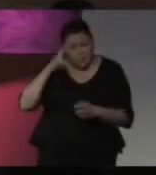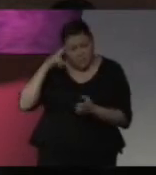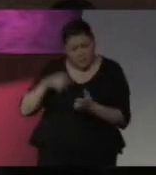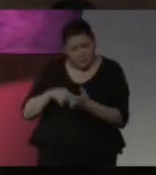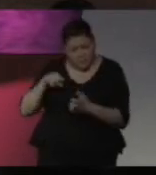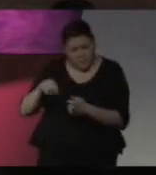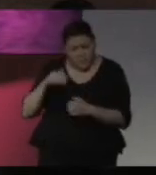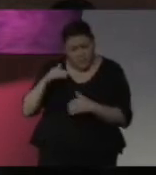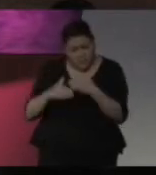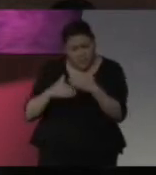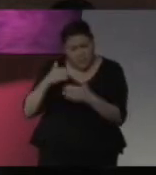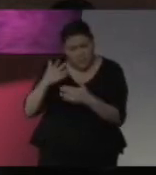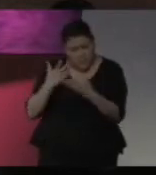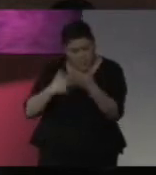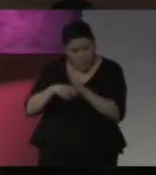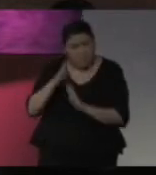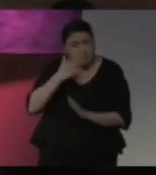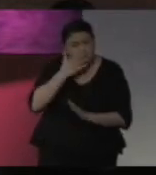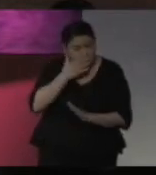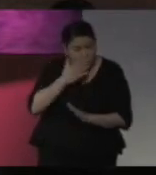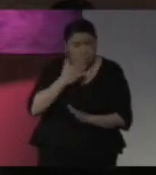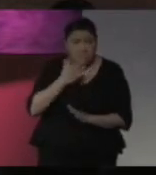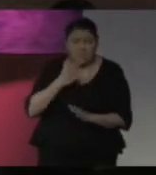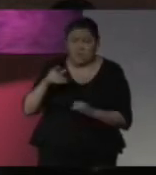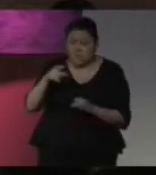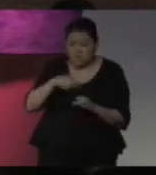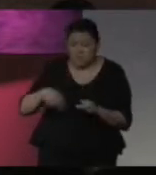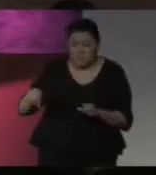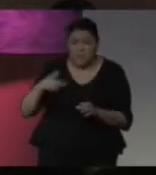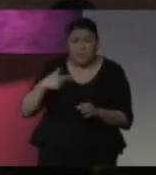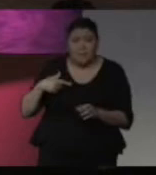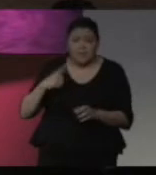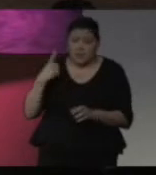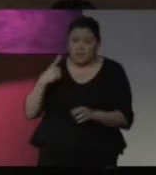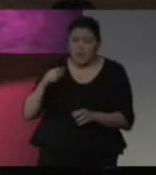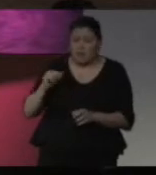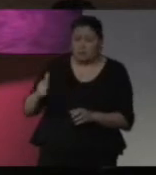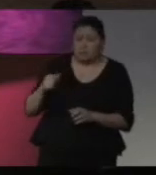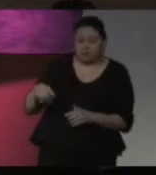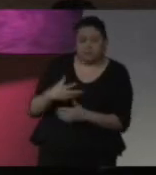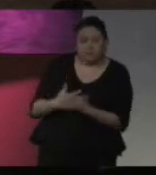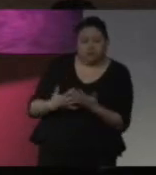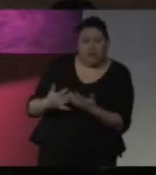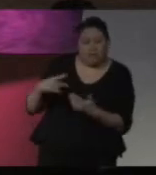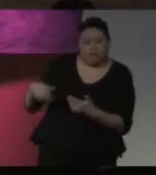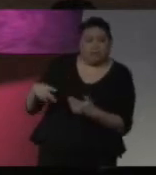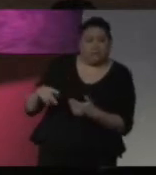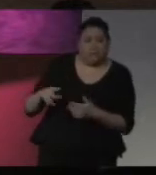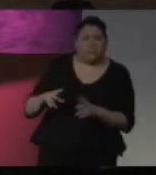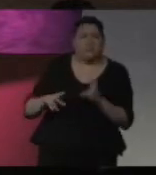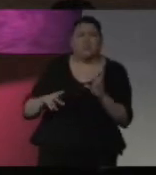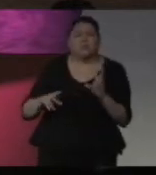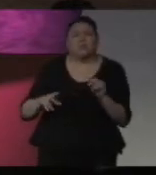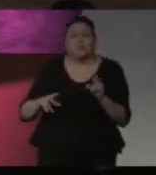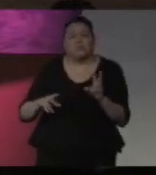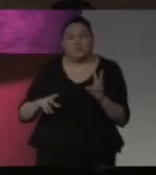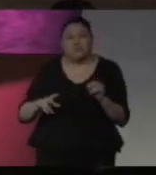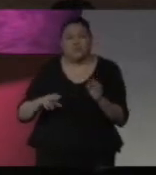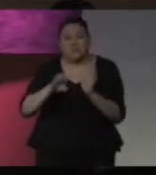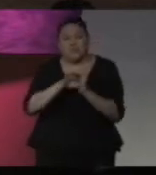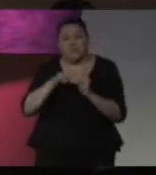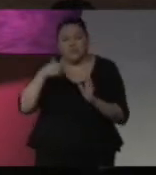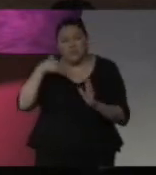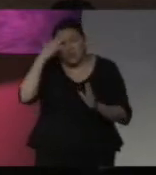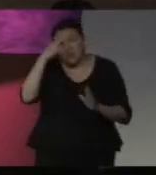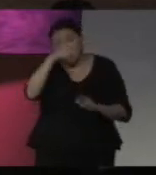concientizar, de no nada más dejarlo en manos de una persona, esta genuflexión de que solo los poderes